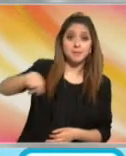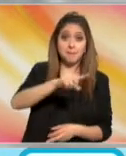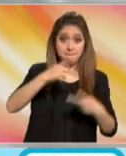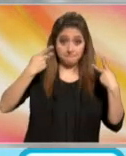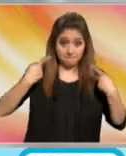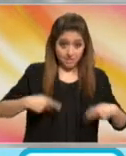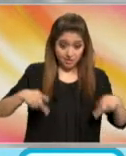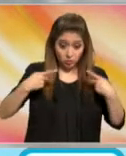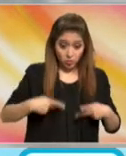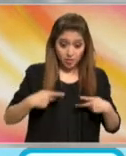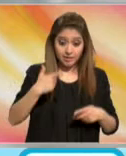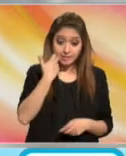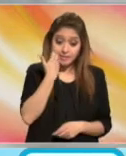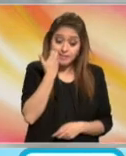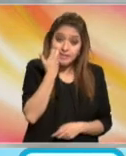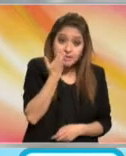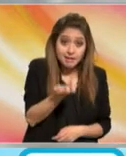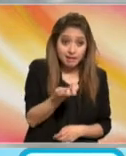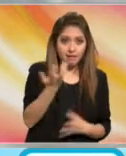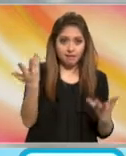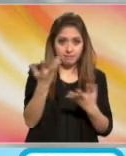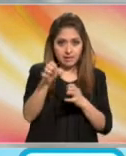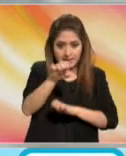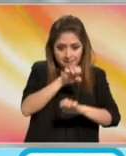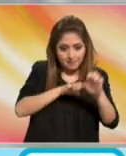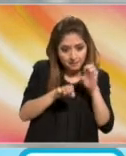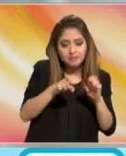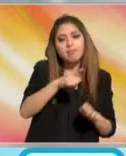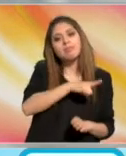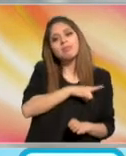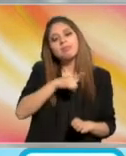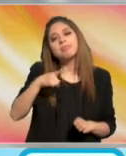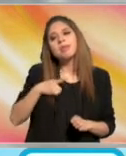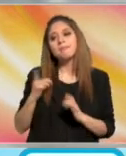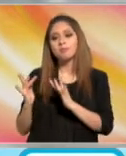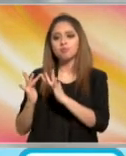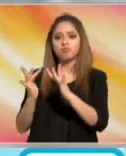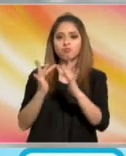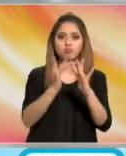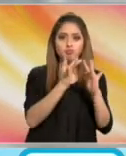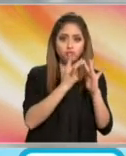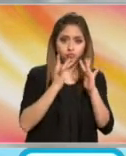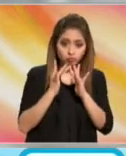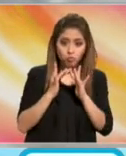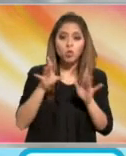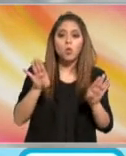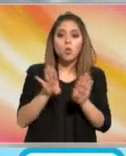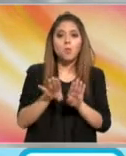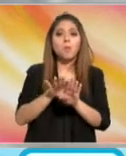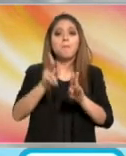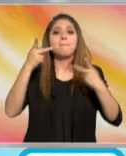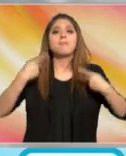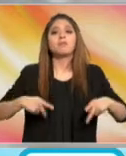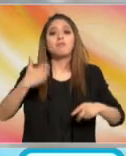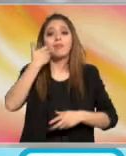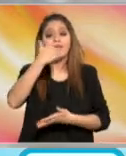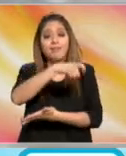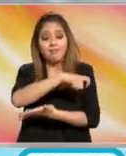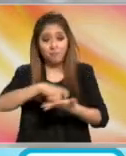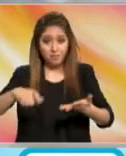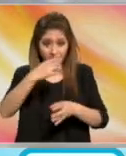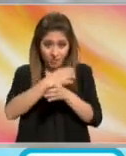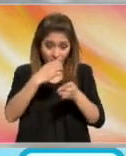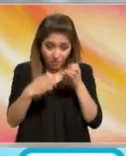nosotros trabajamos Sí. pudieran tener comunicación con todos sus clientes a través de estos medios. Ok. Los más